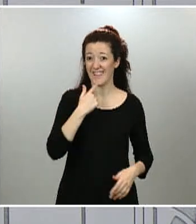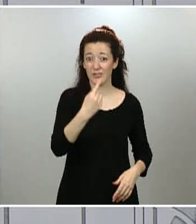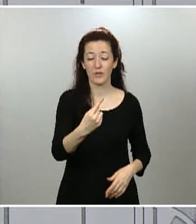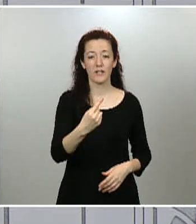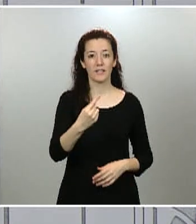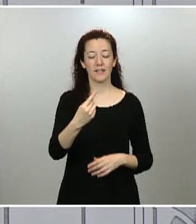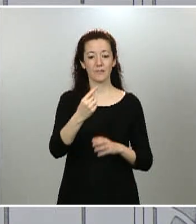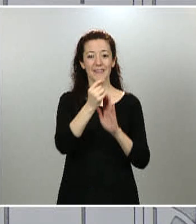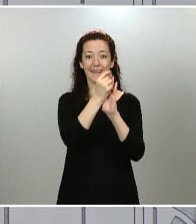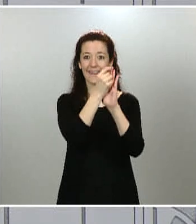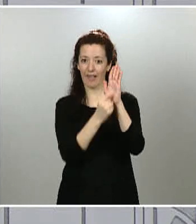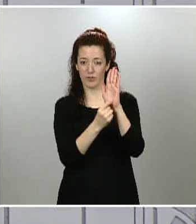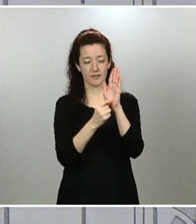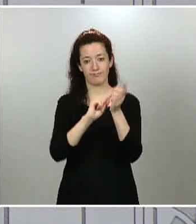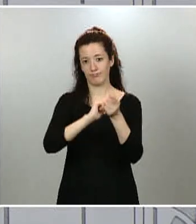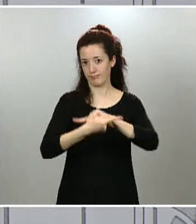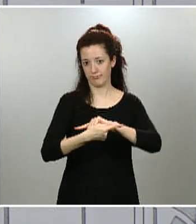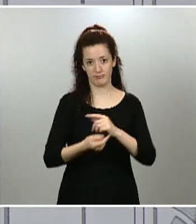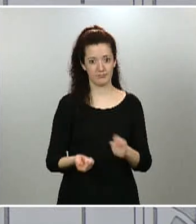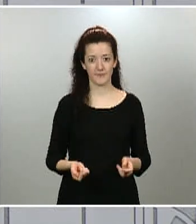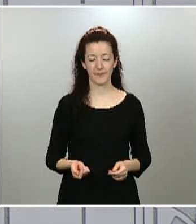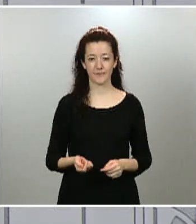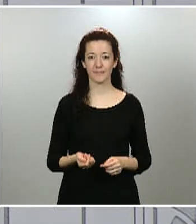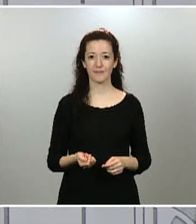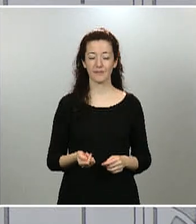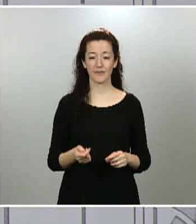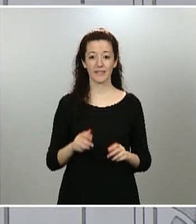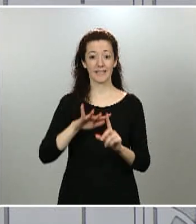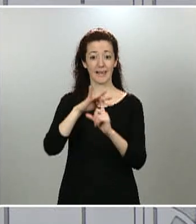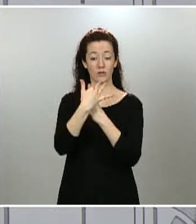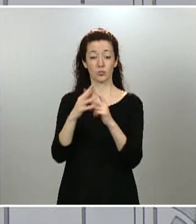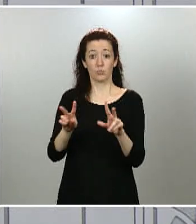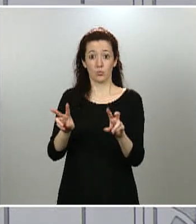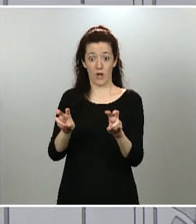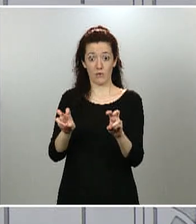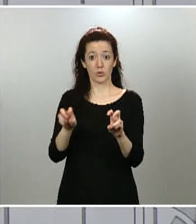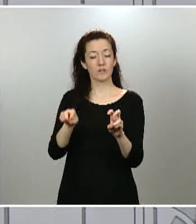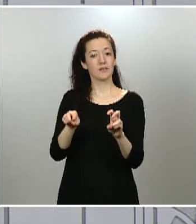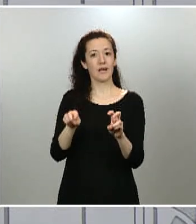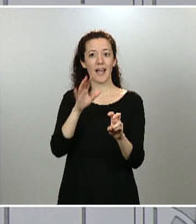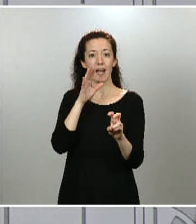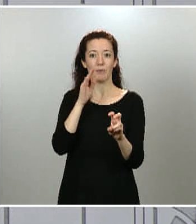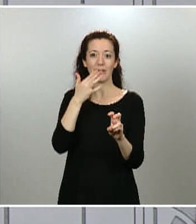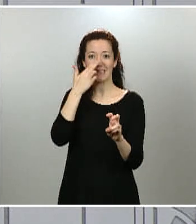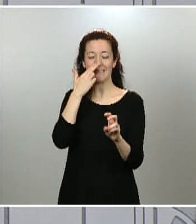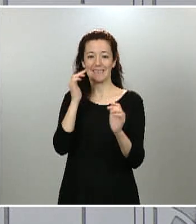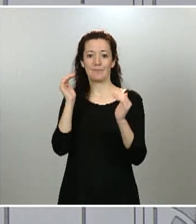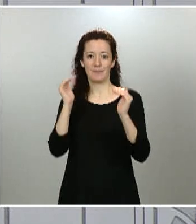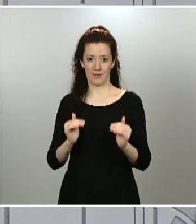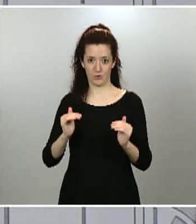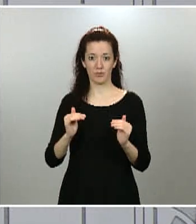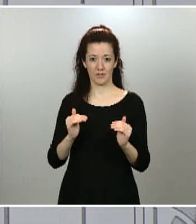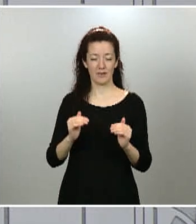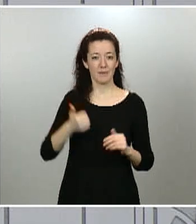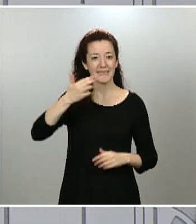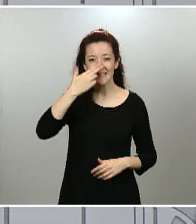nuevos casos, que seguirán siendo un indicador de interés, serán de menos interés que los casos posibles,